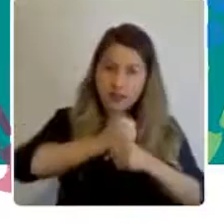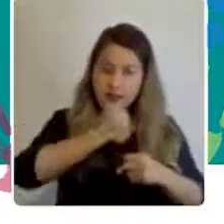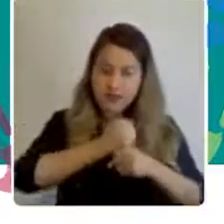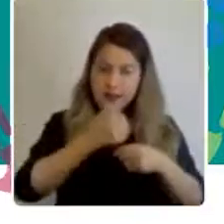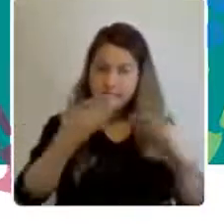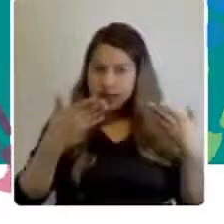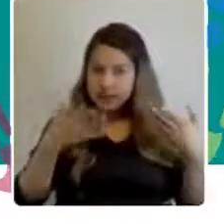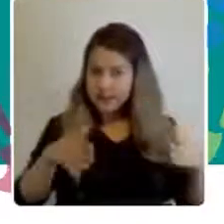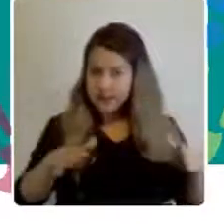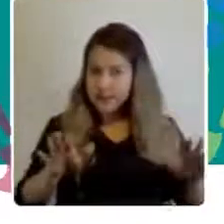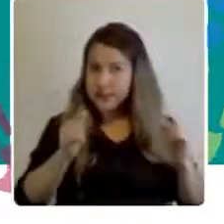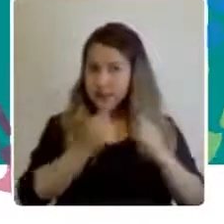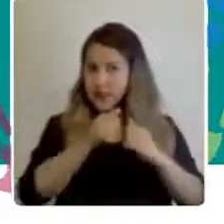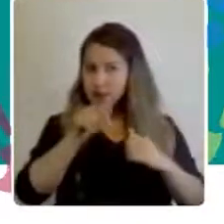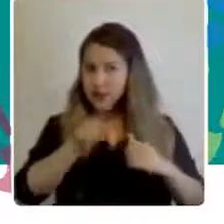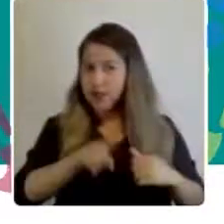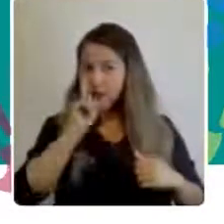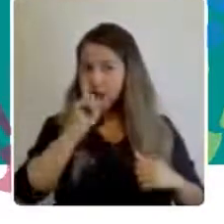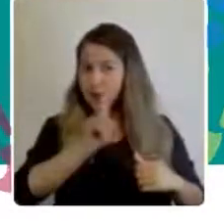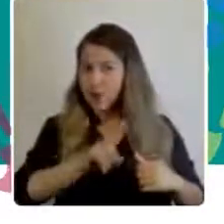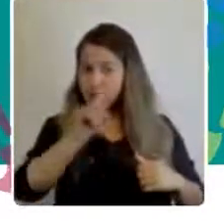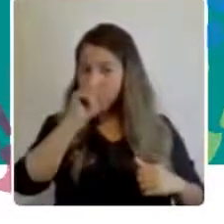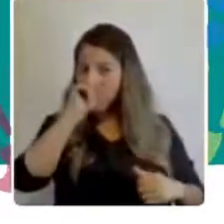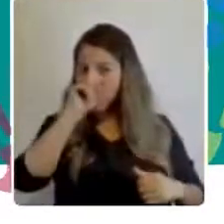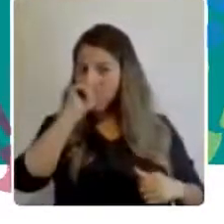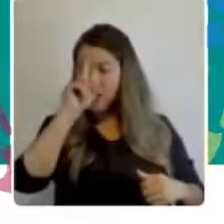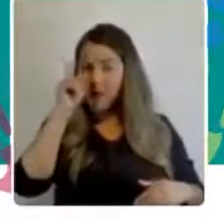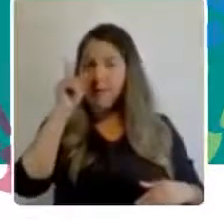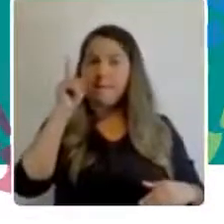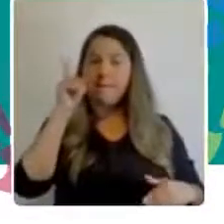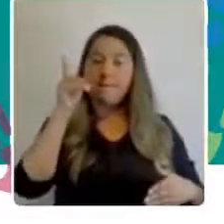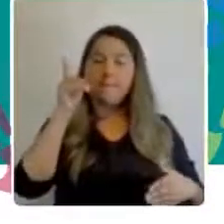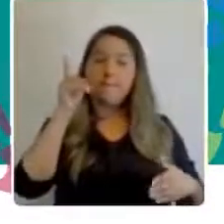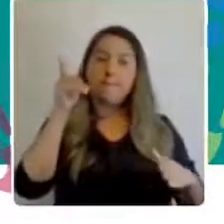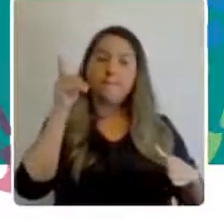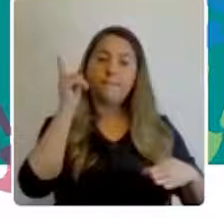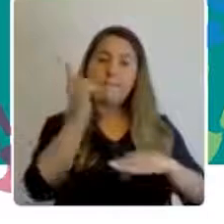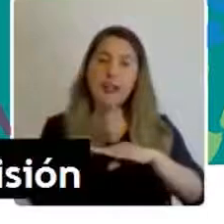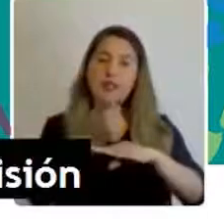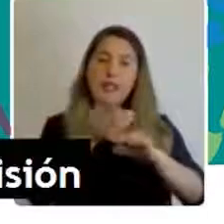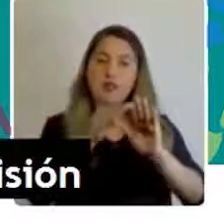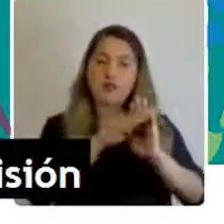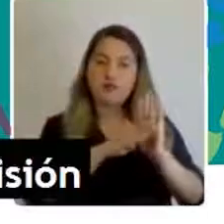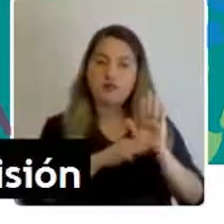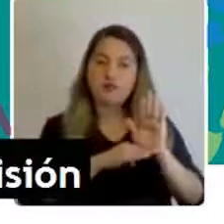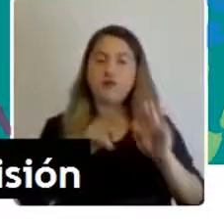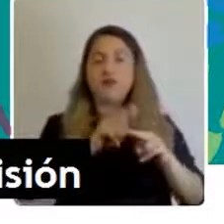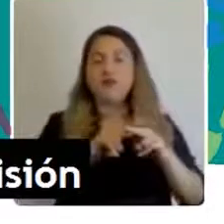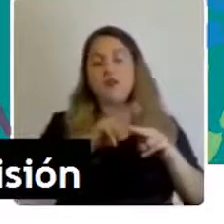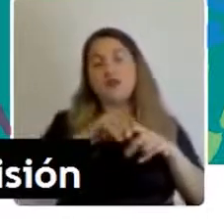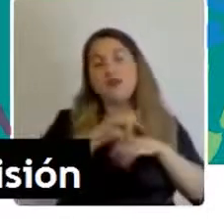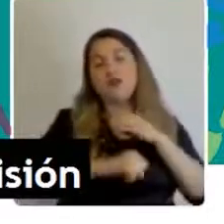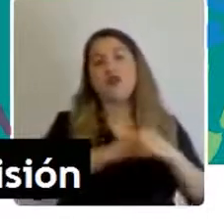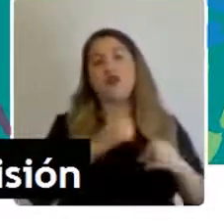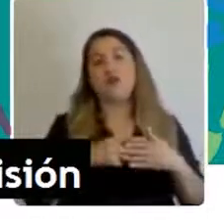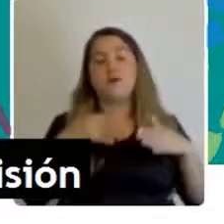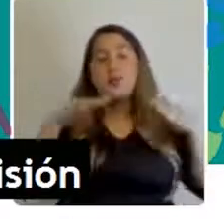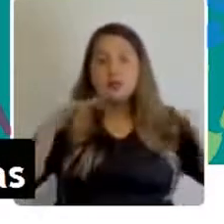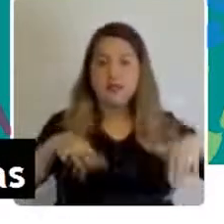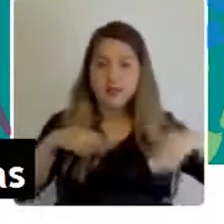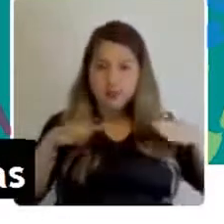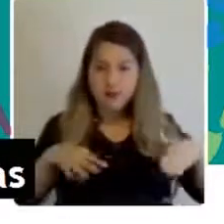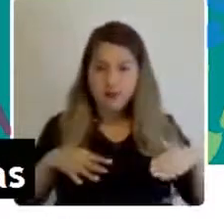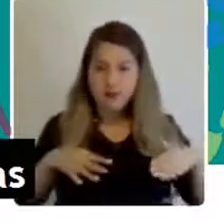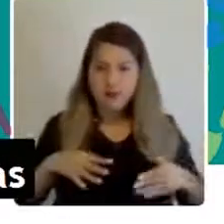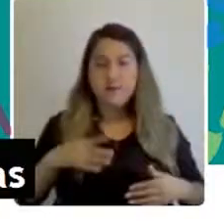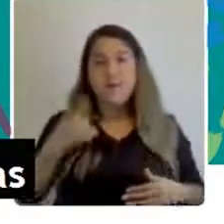último mandato que fue generado en 2019, pero las versiones anteriores de la comisión